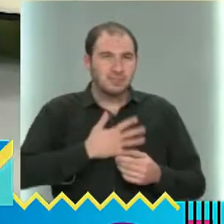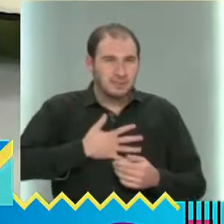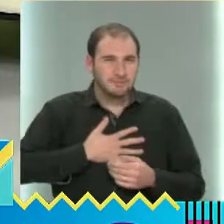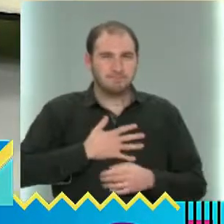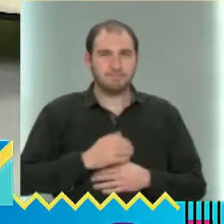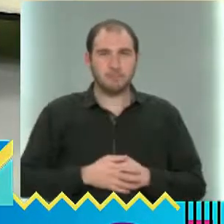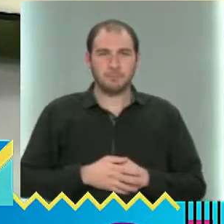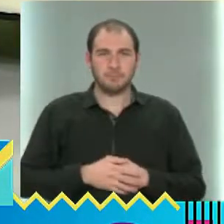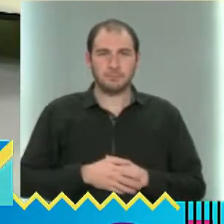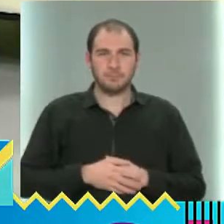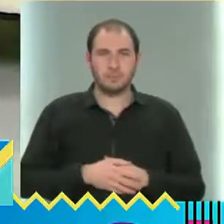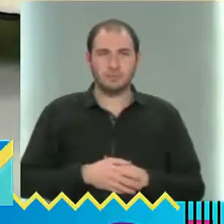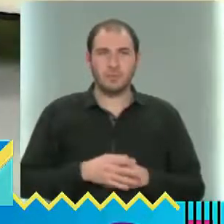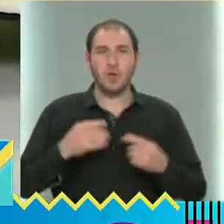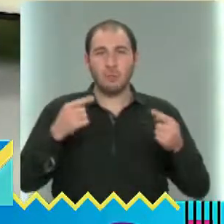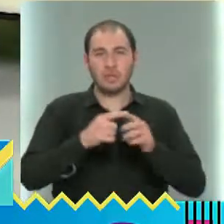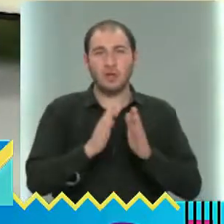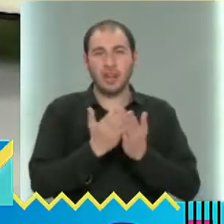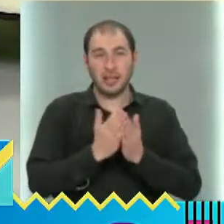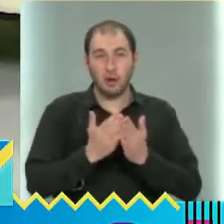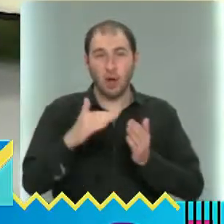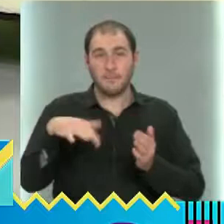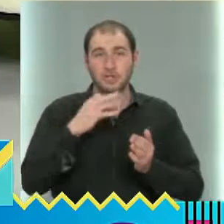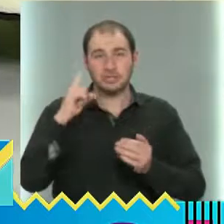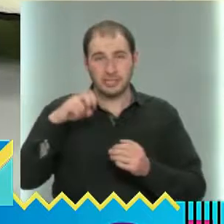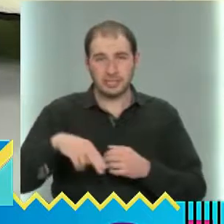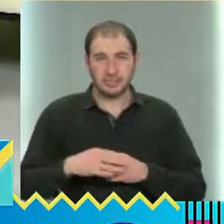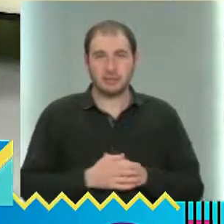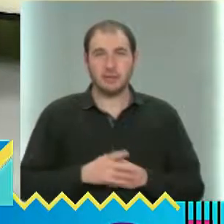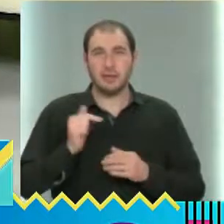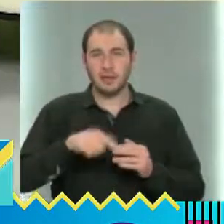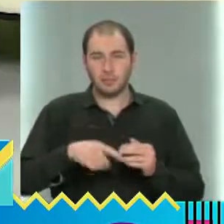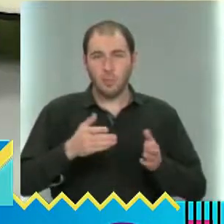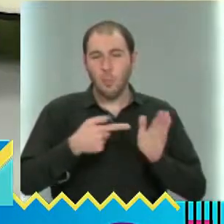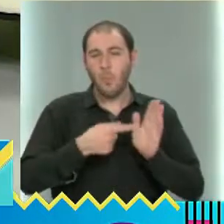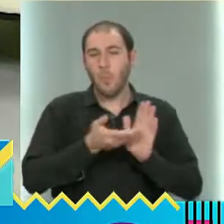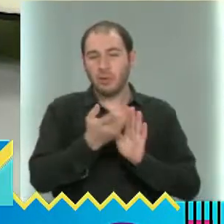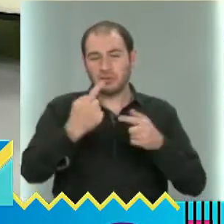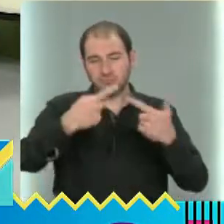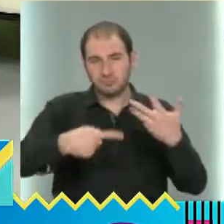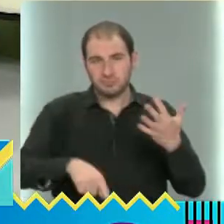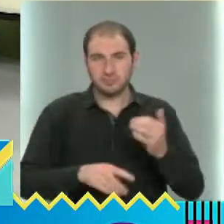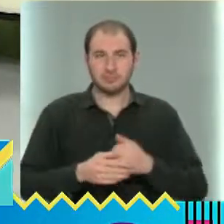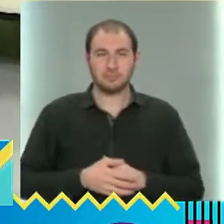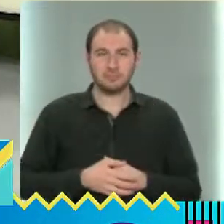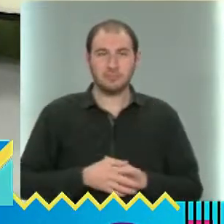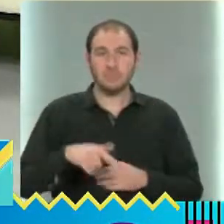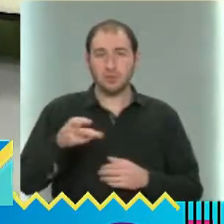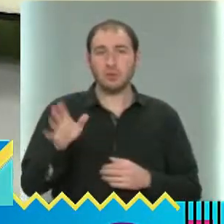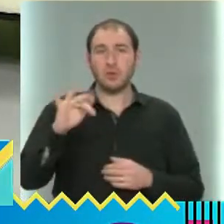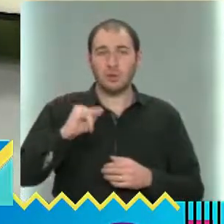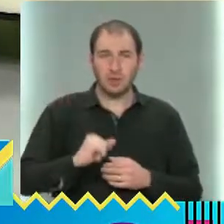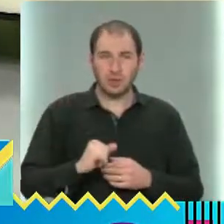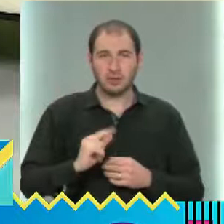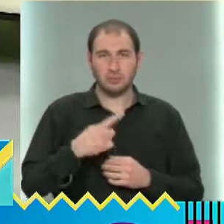cosas. Y la idea del libro, de Motín justamente, es poner en escena muchas situaciones que se dan cotidianamente